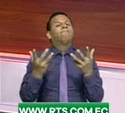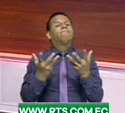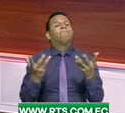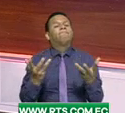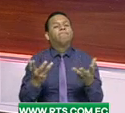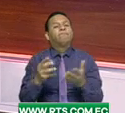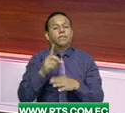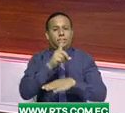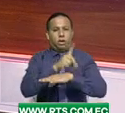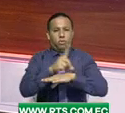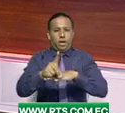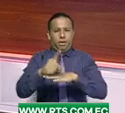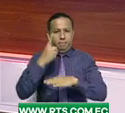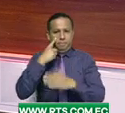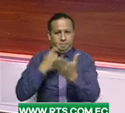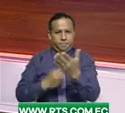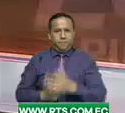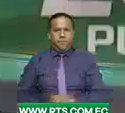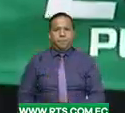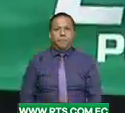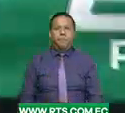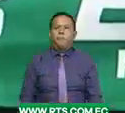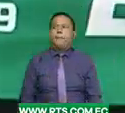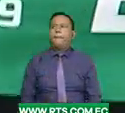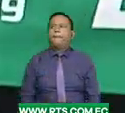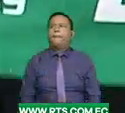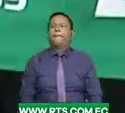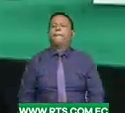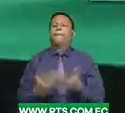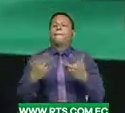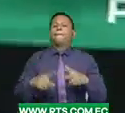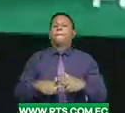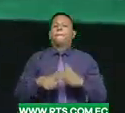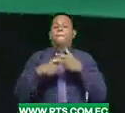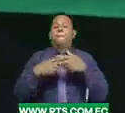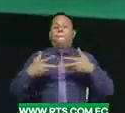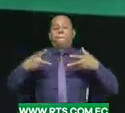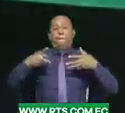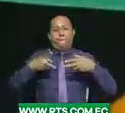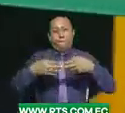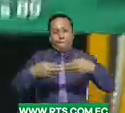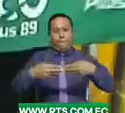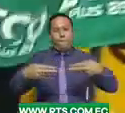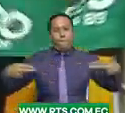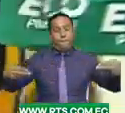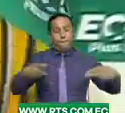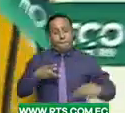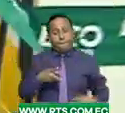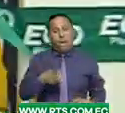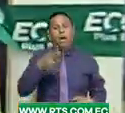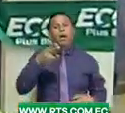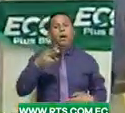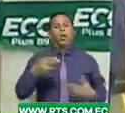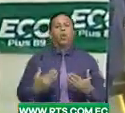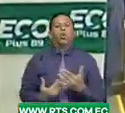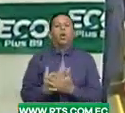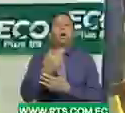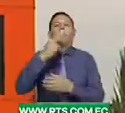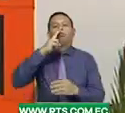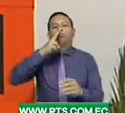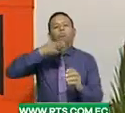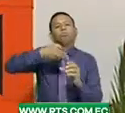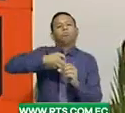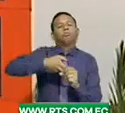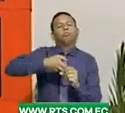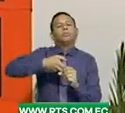combustible en Daule. Veamos. Así se dio inicio a la venta de la gasolina EcoPlus de $3.89